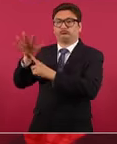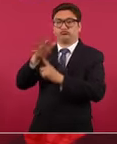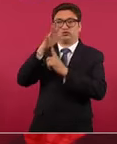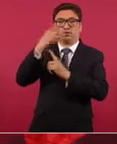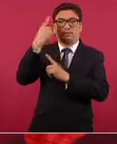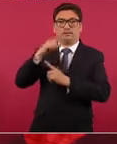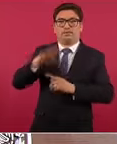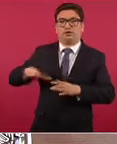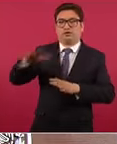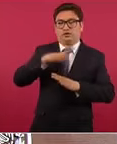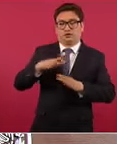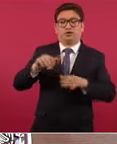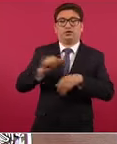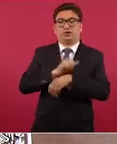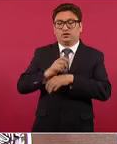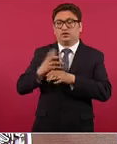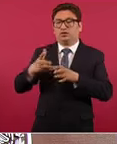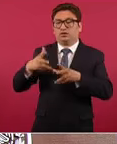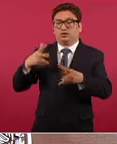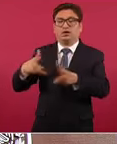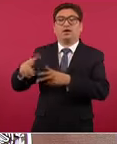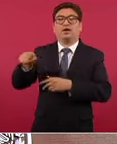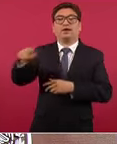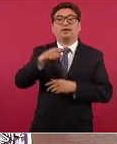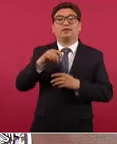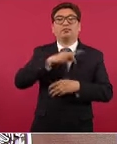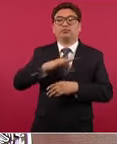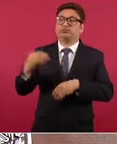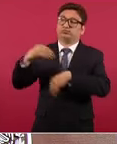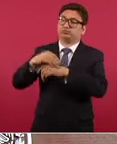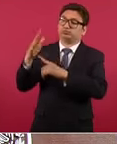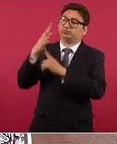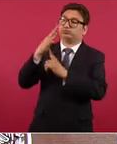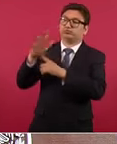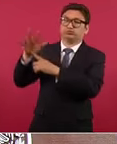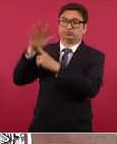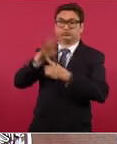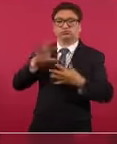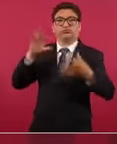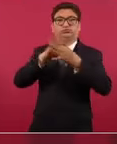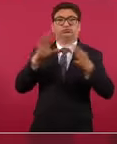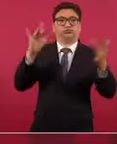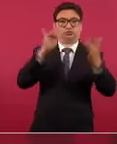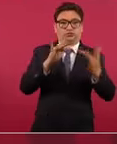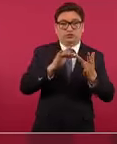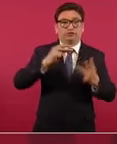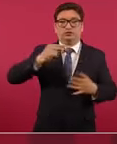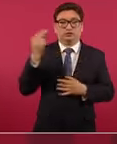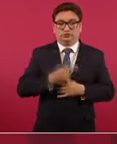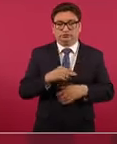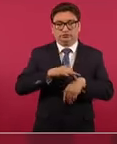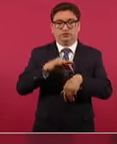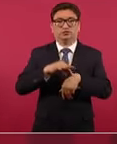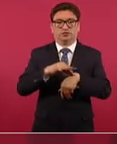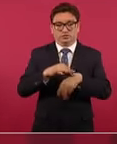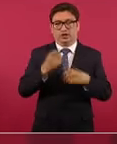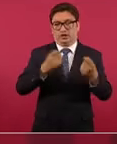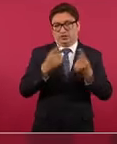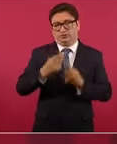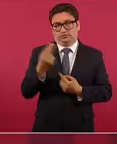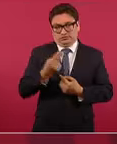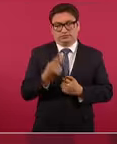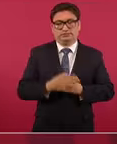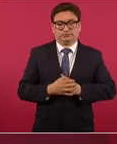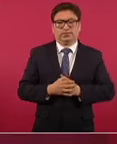médicas rurales lo mismo vamos a hacer allá para que entonces lo podamos conectar al centro de regulación de urgencias médicas hay urgencias que